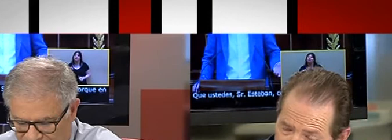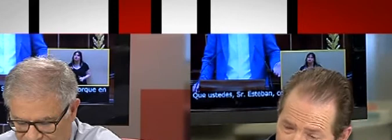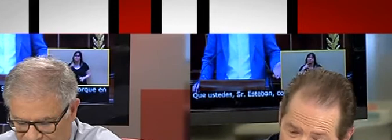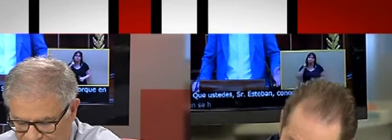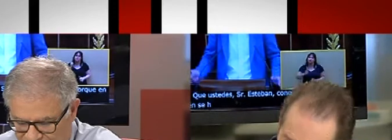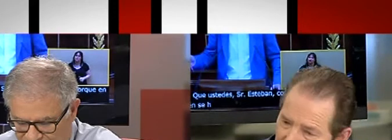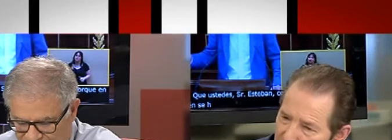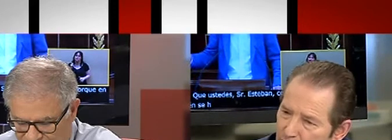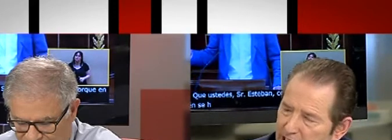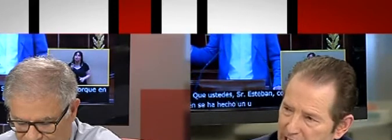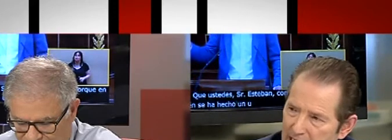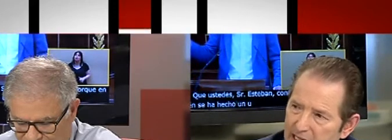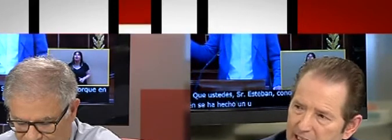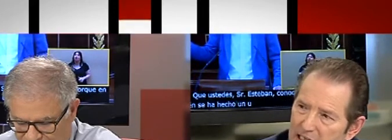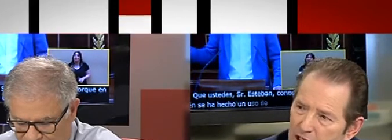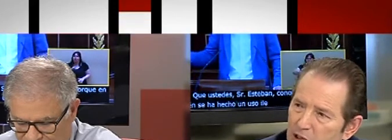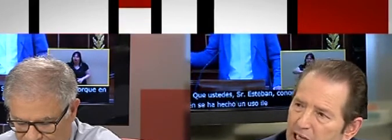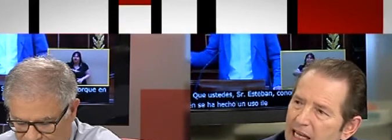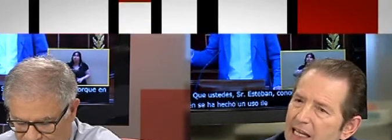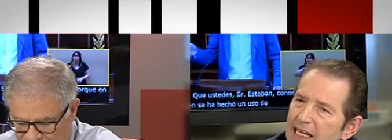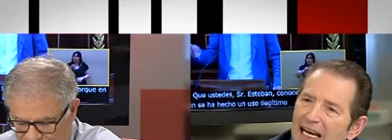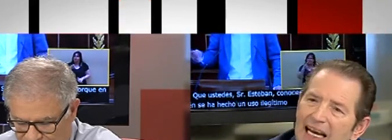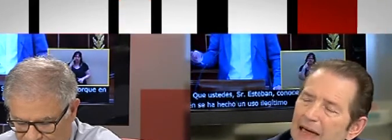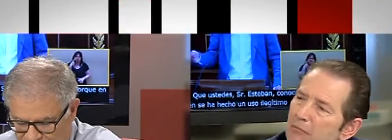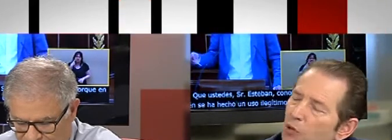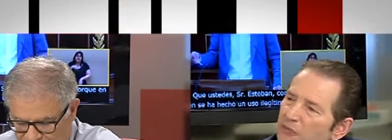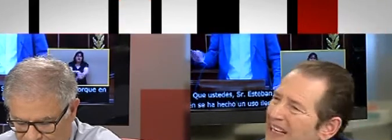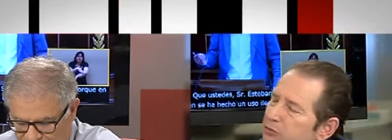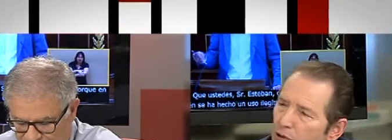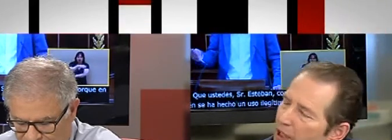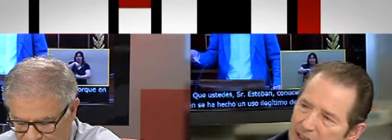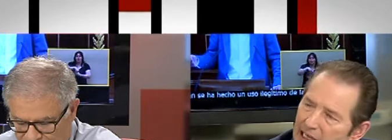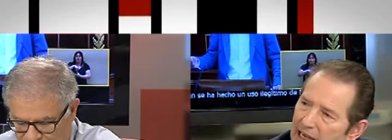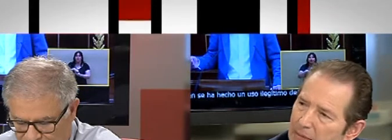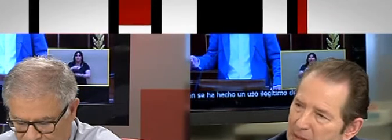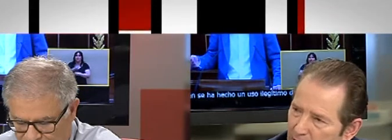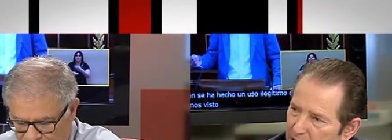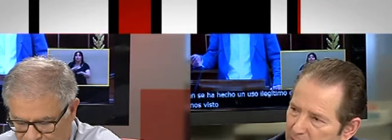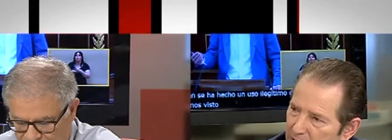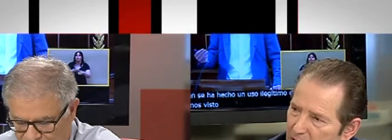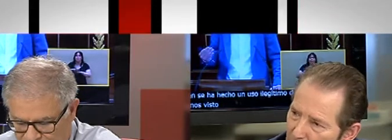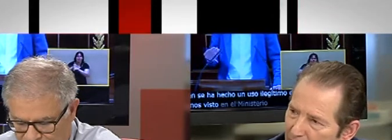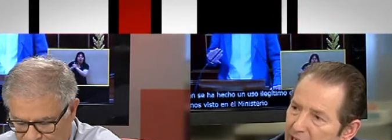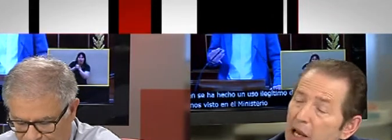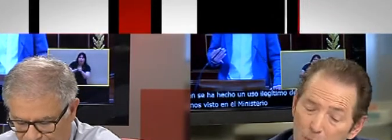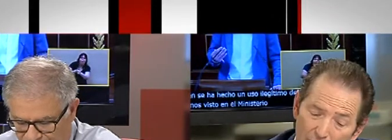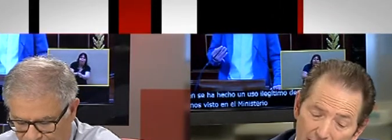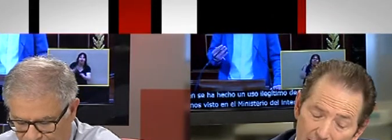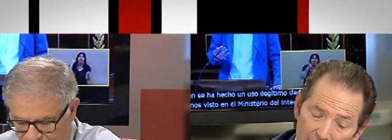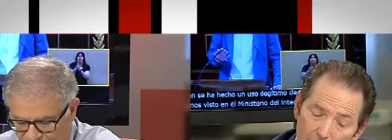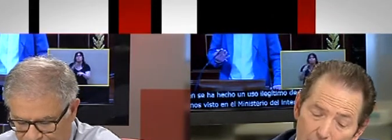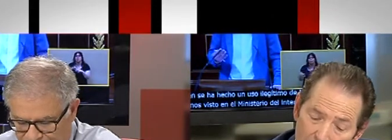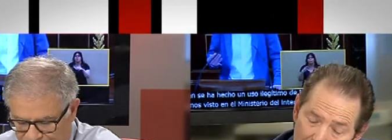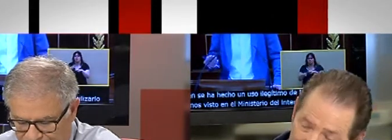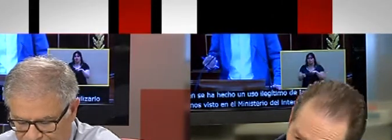el cambio se cesionista del nacionalismo catalán modifica absolutamente el mapa político español porque porque